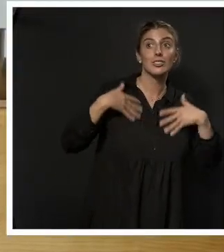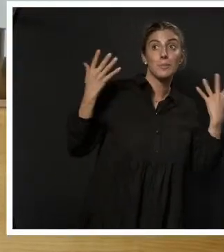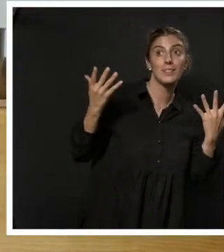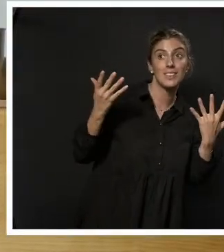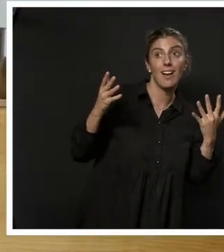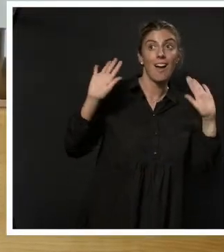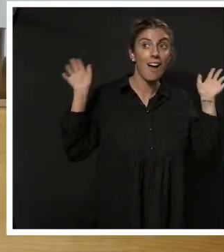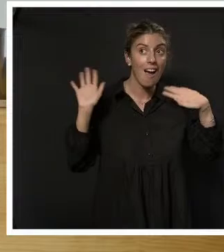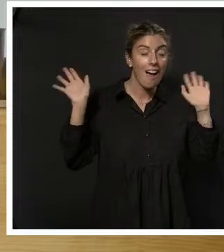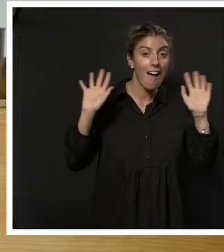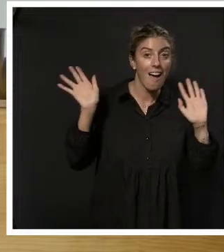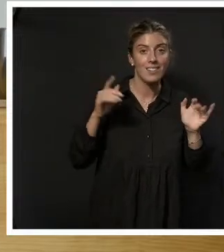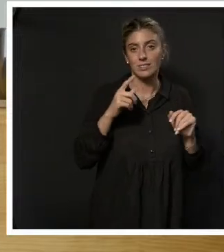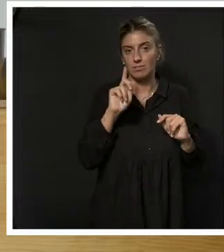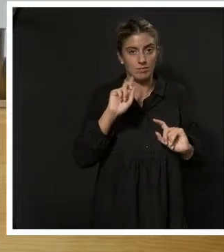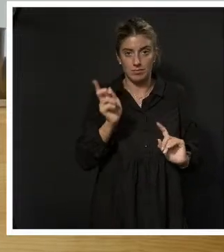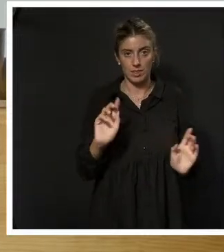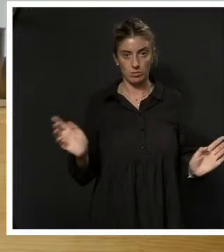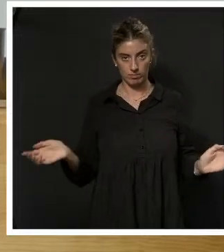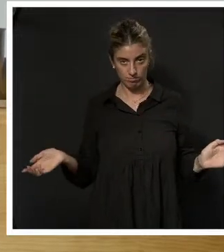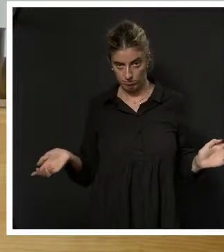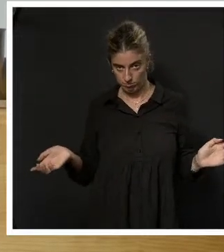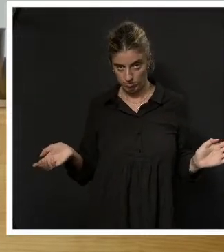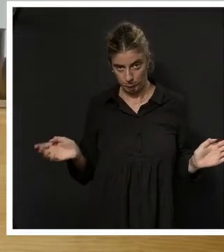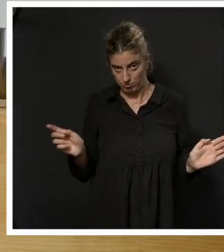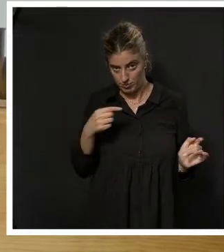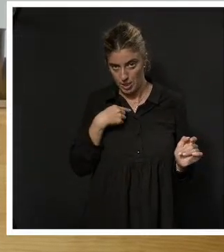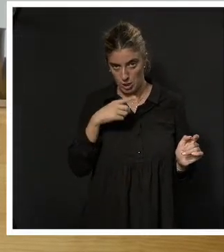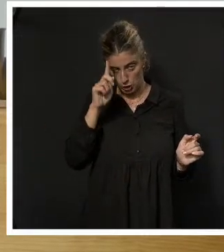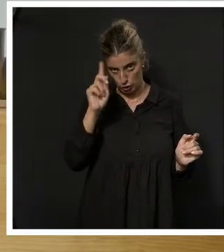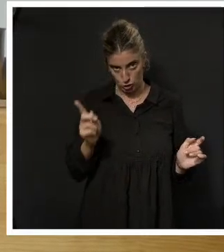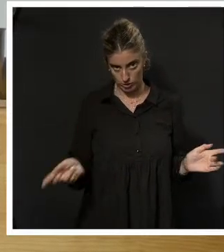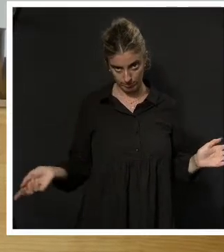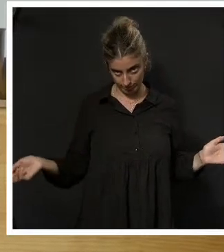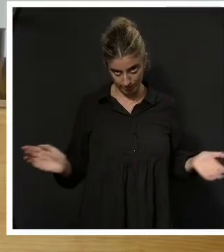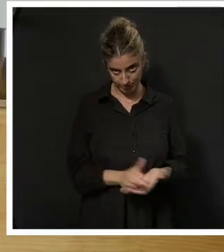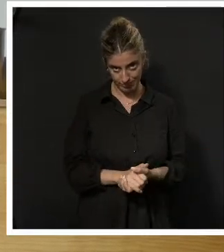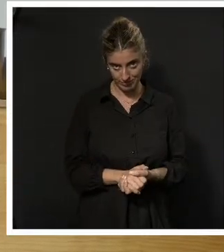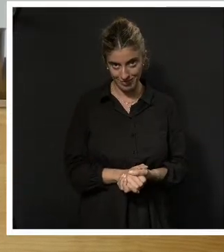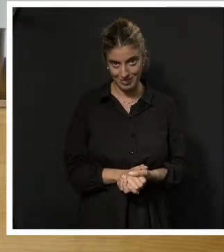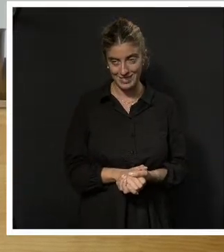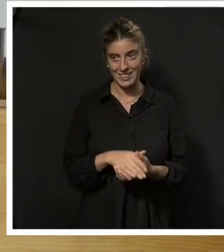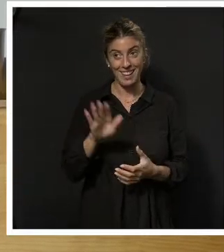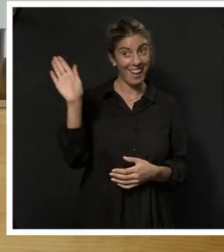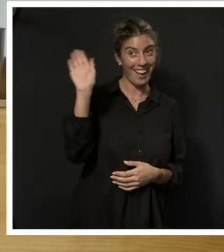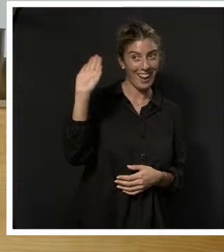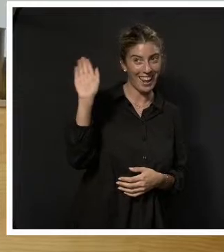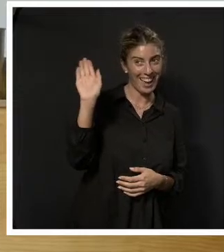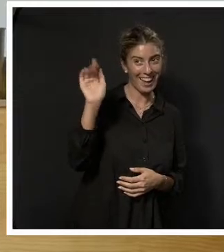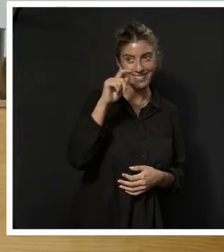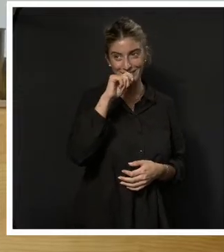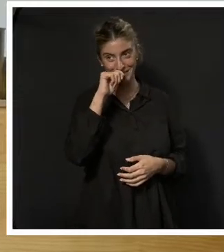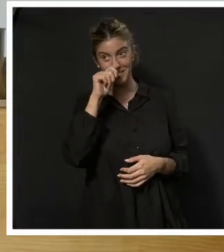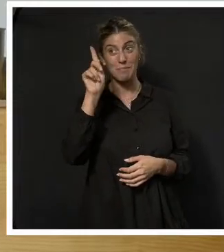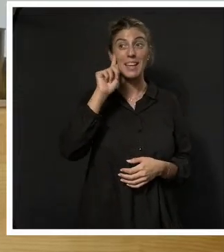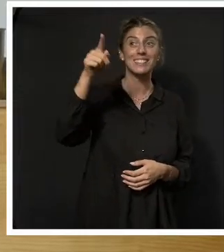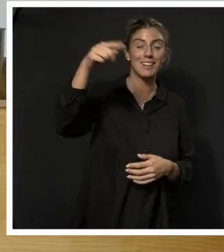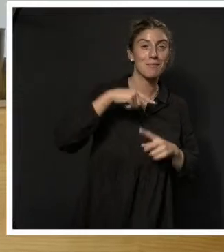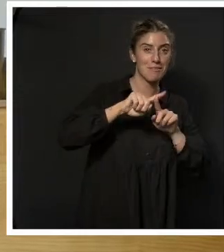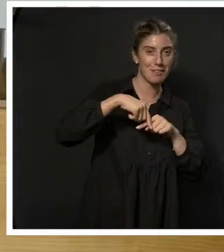esa cara de idiota que te queda para mí Hola Mira Ahí está bella familia